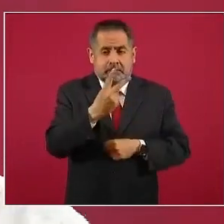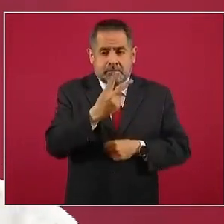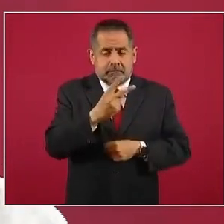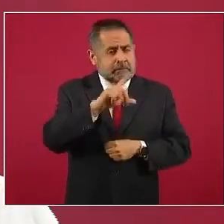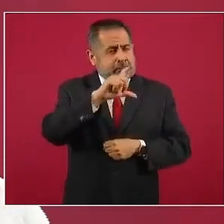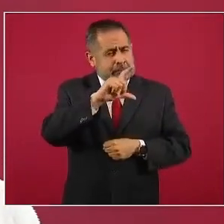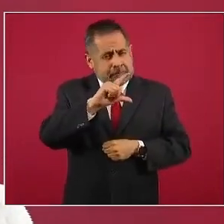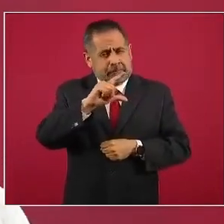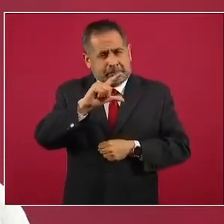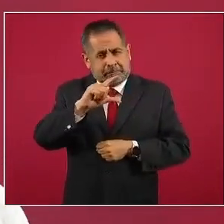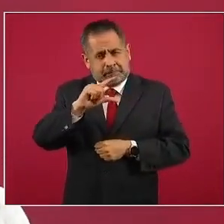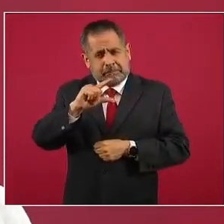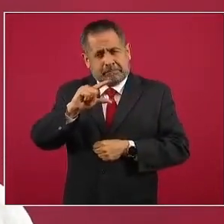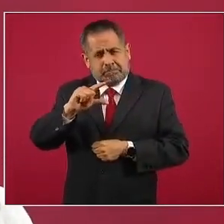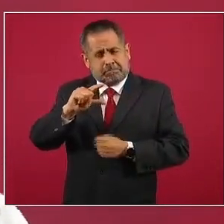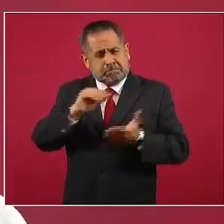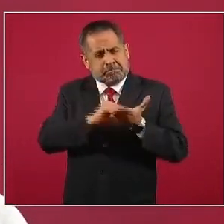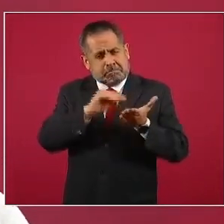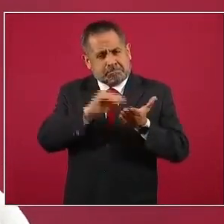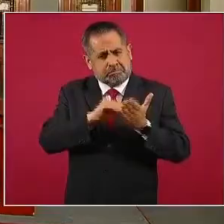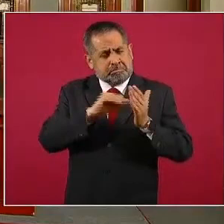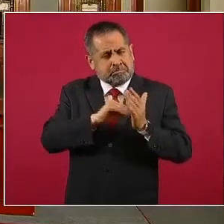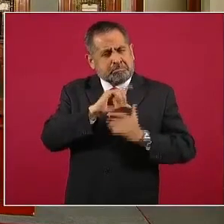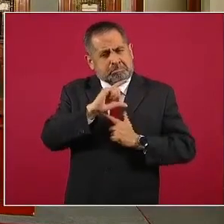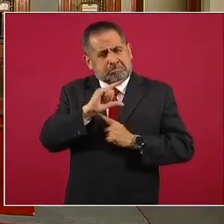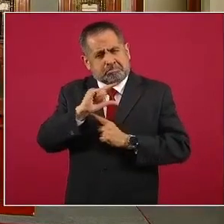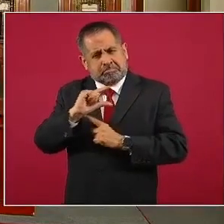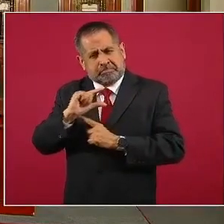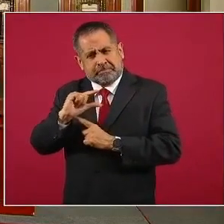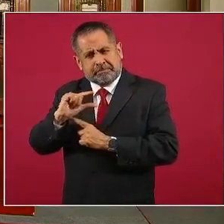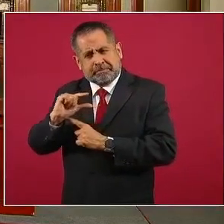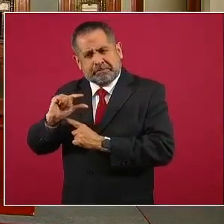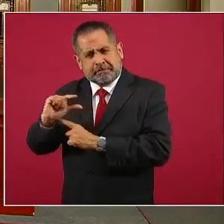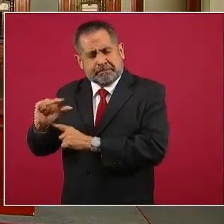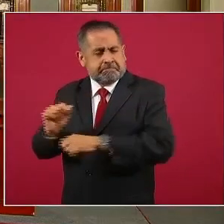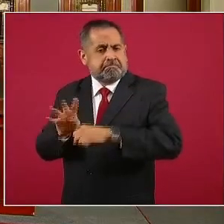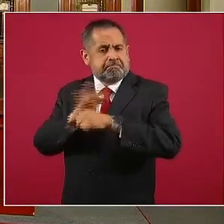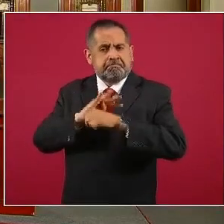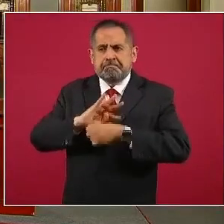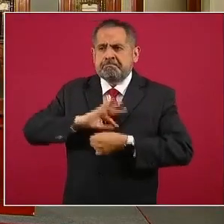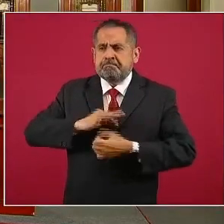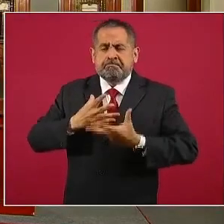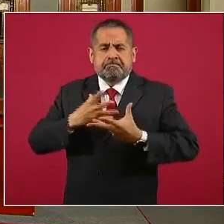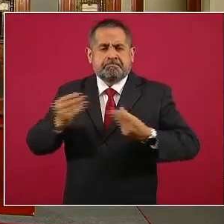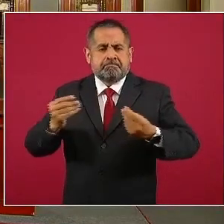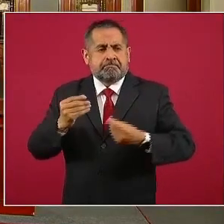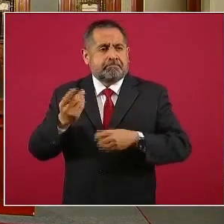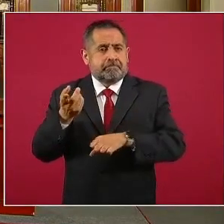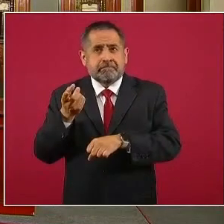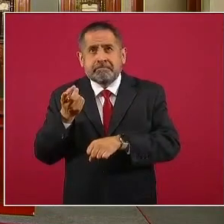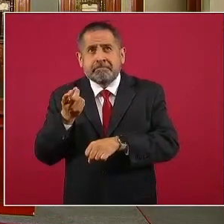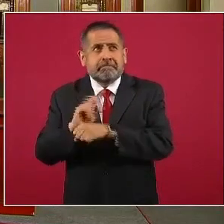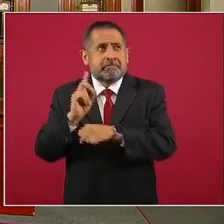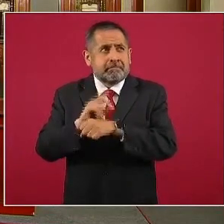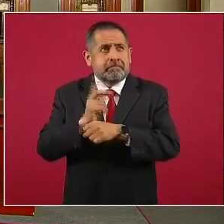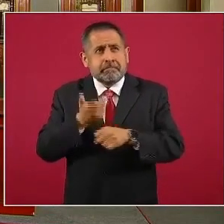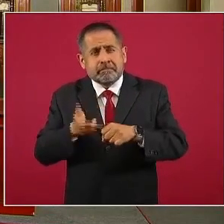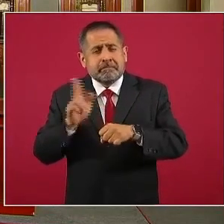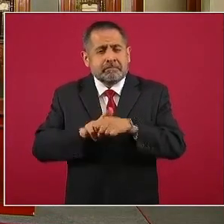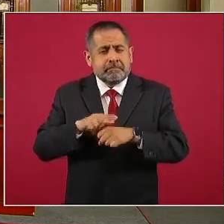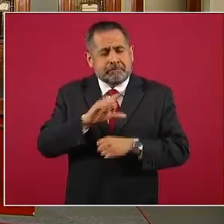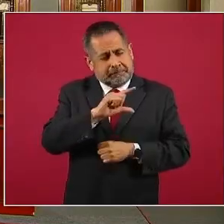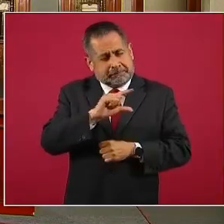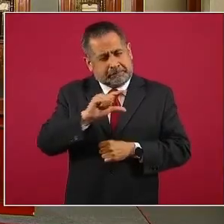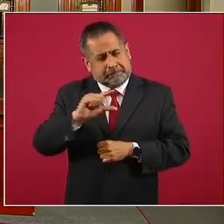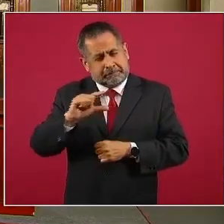descenso progresivo y consistente de la transmisión del virus SARS-CoV-2. La cantidad de casos diarios, de hospitalizaciones y de